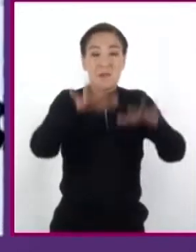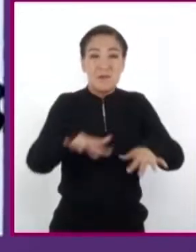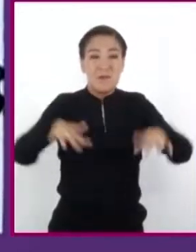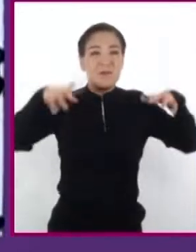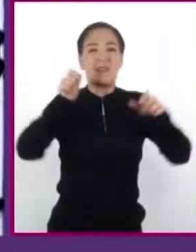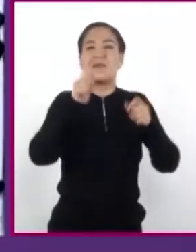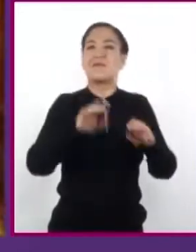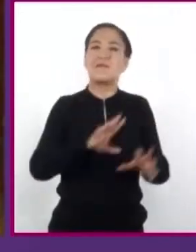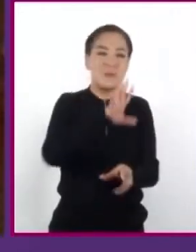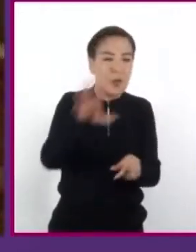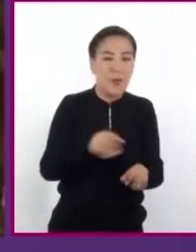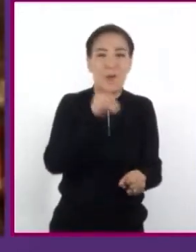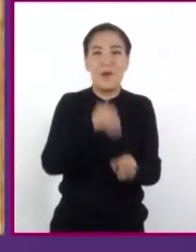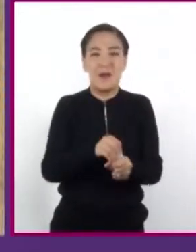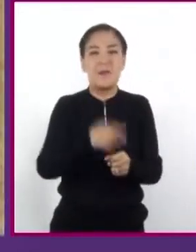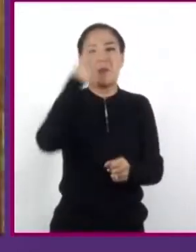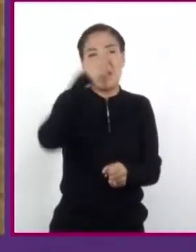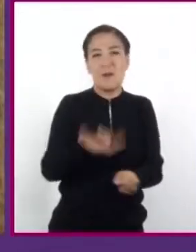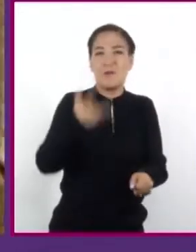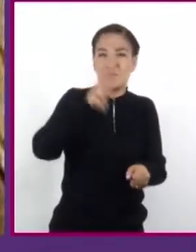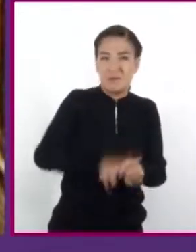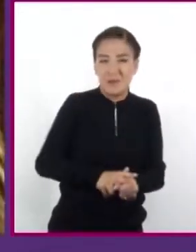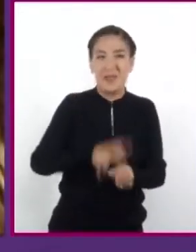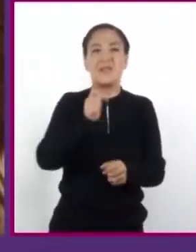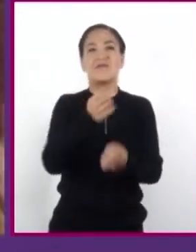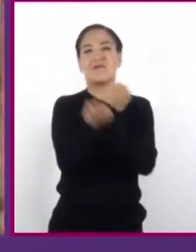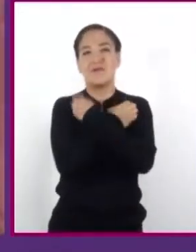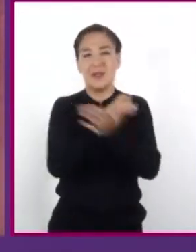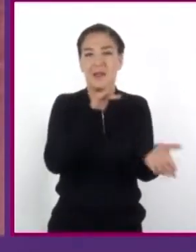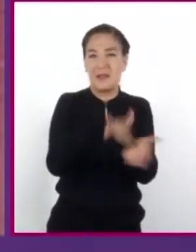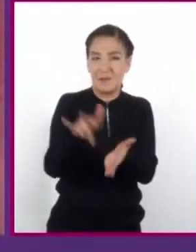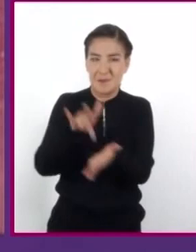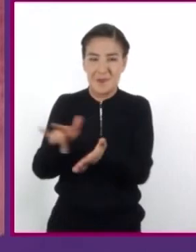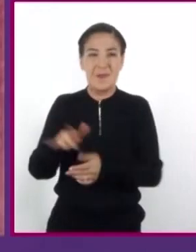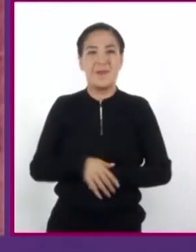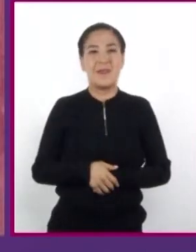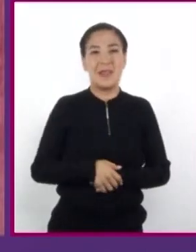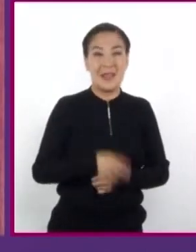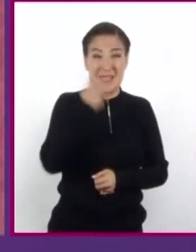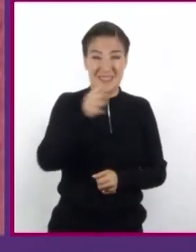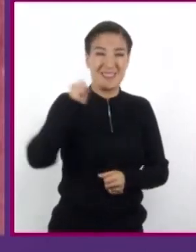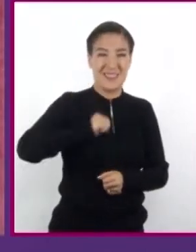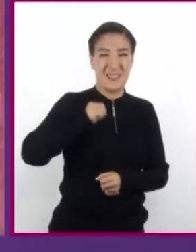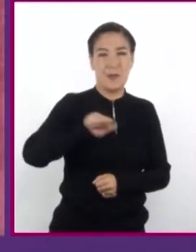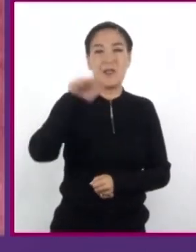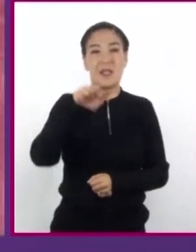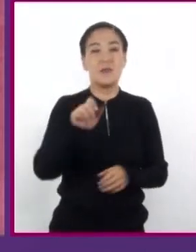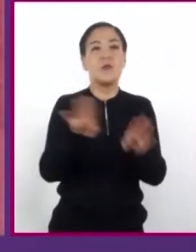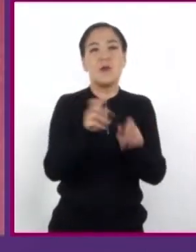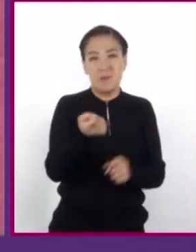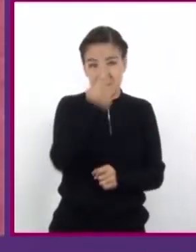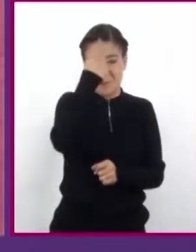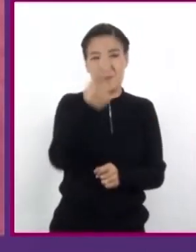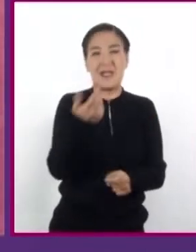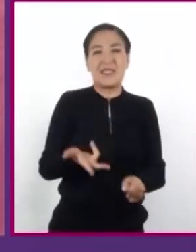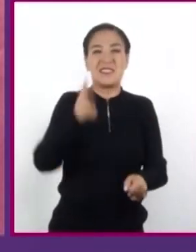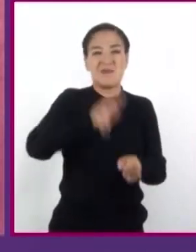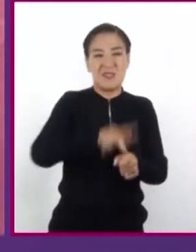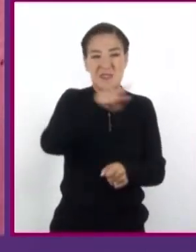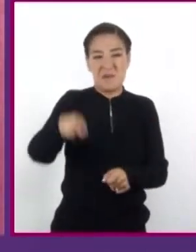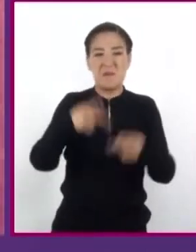instituciones asistenciales, hospitalarias y educativas. Desde el siglo XVI se crearon hospitales para atender a los